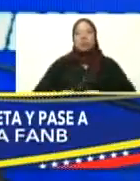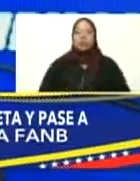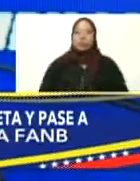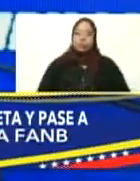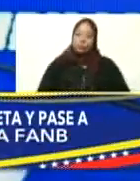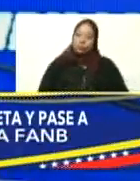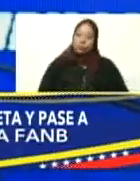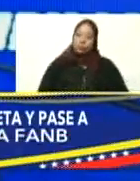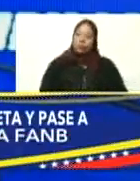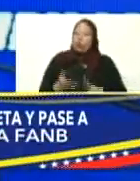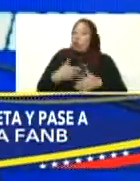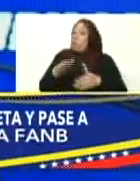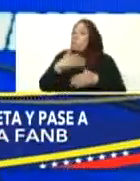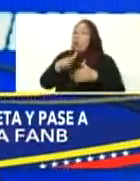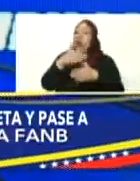Cuéstenos lo que nos cueste.